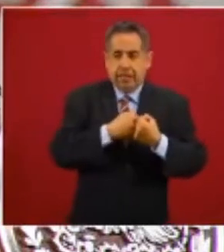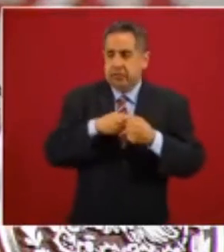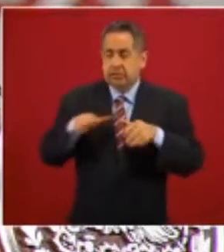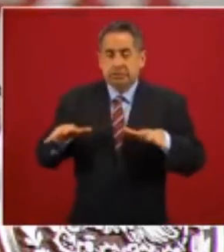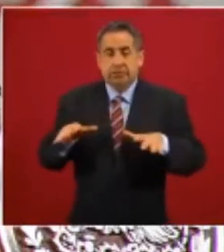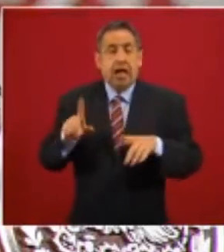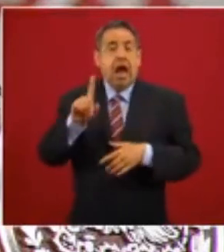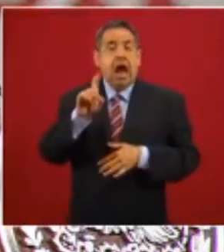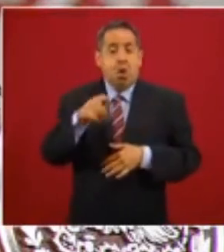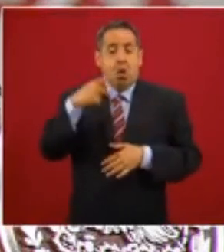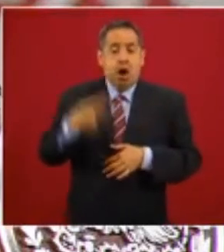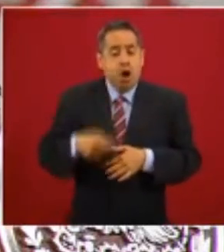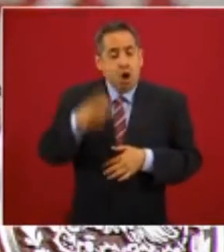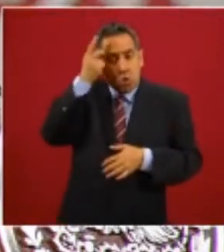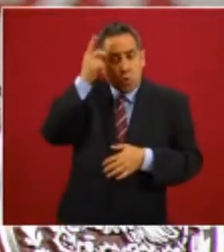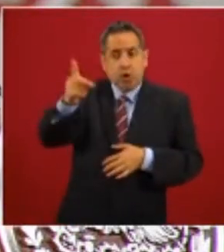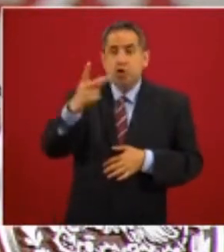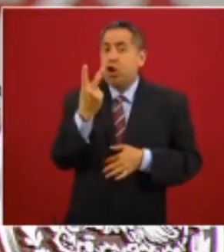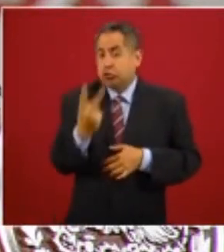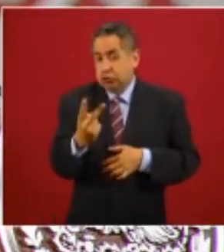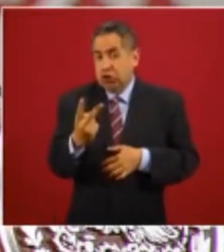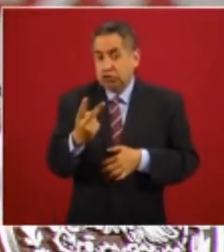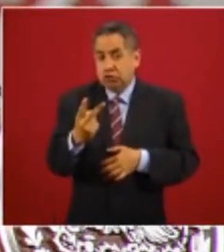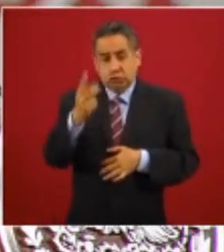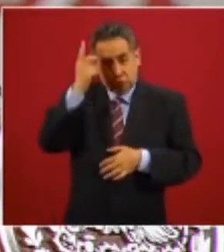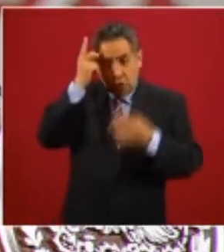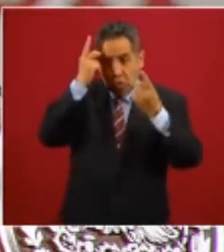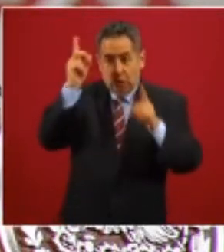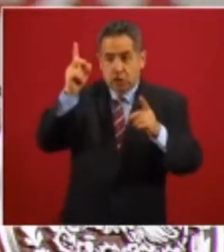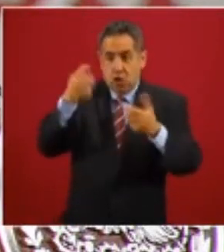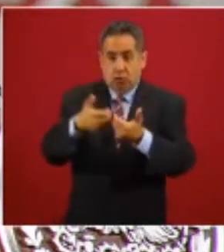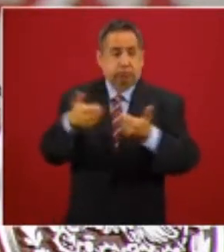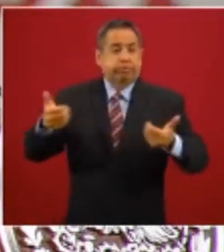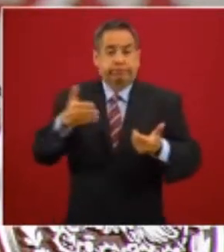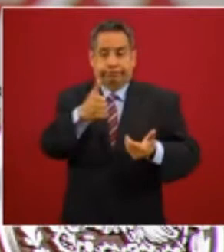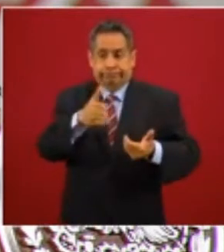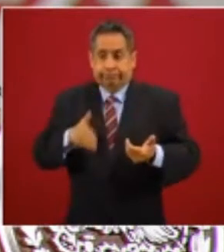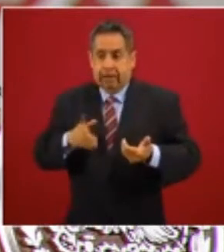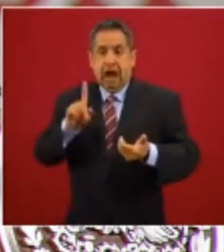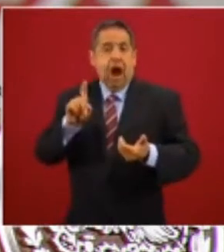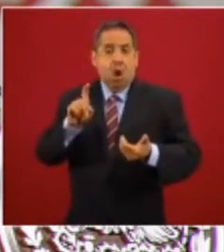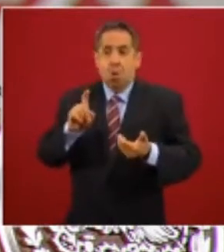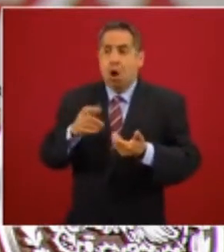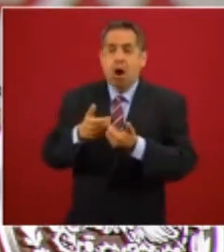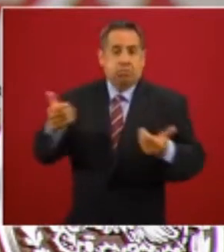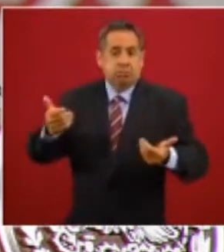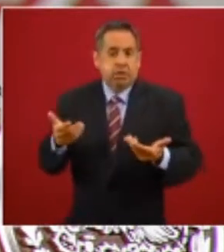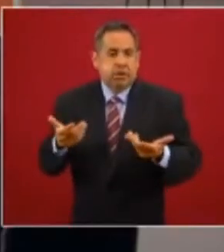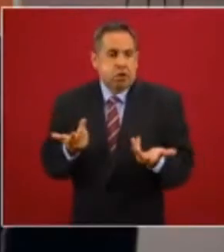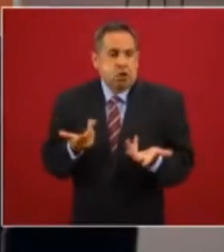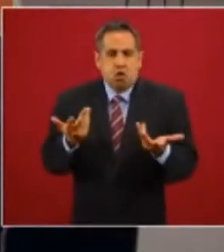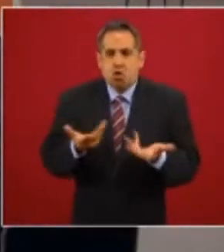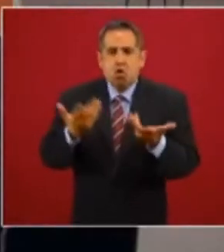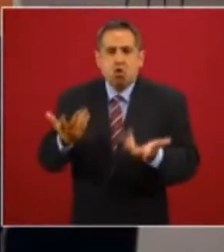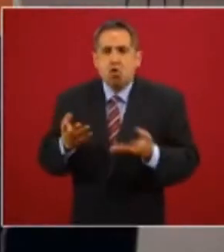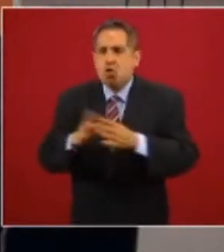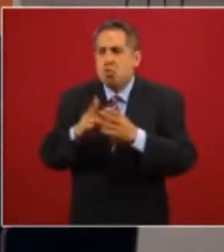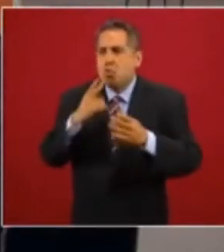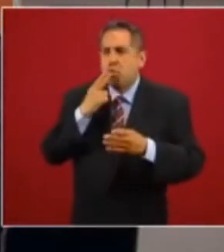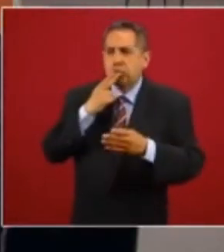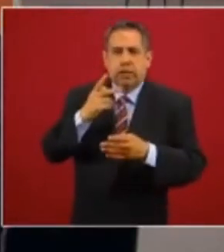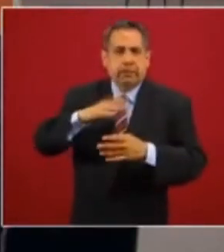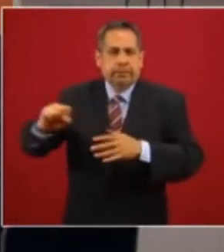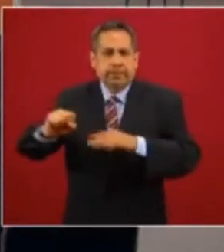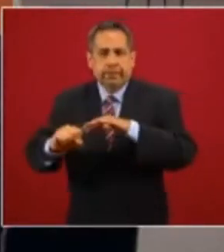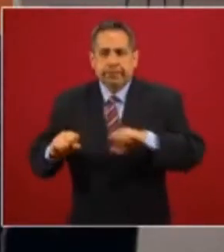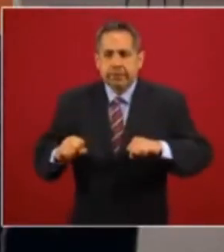de ambos, pertenece a ambos países, y había que encontrar una manera de ver cómo utilizaba cada quien el agua